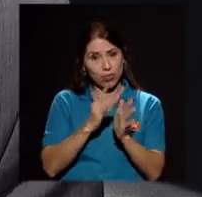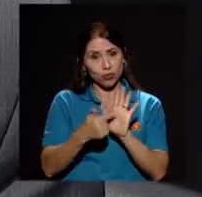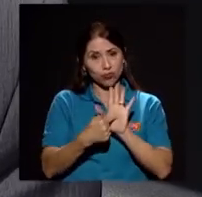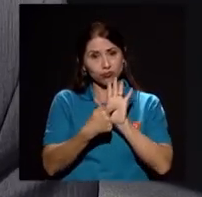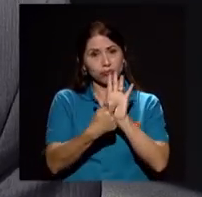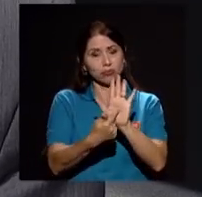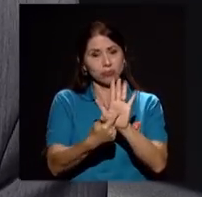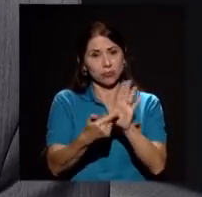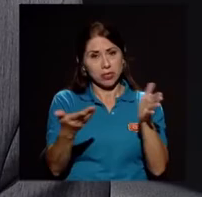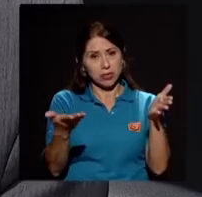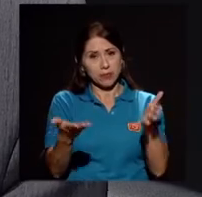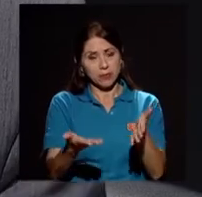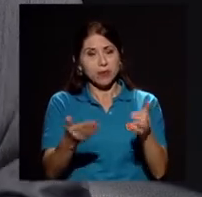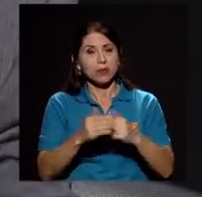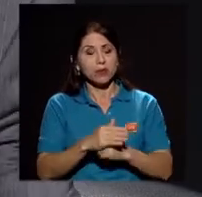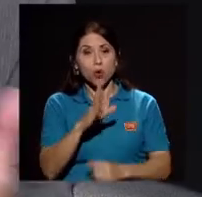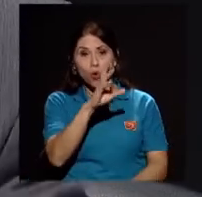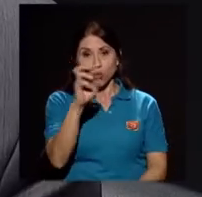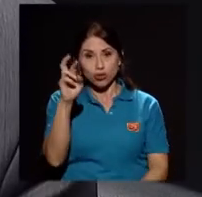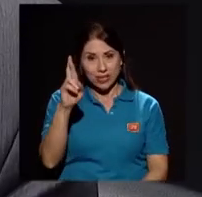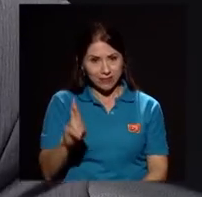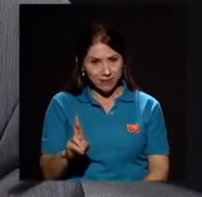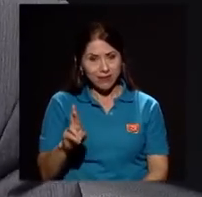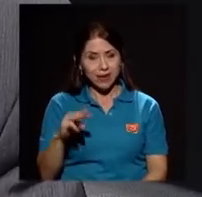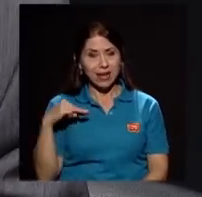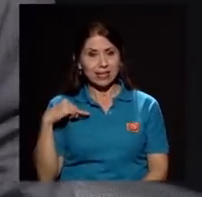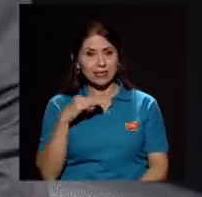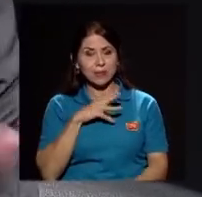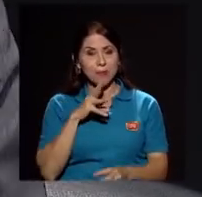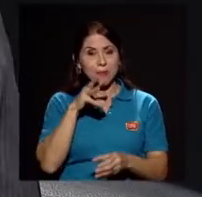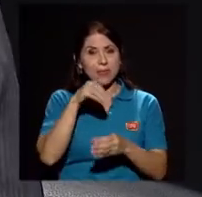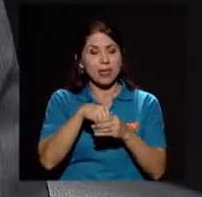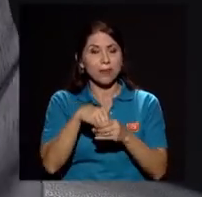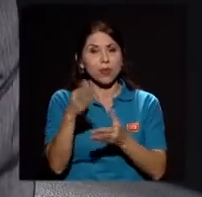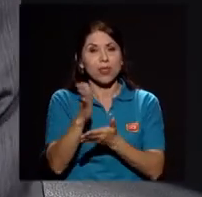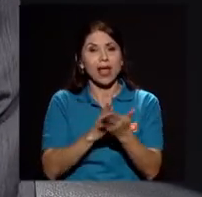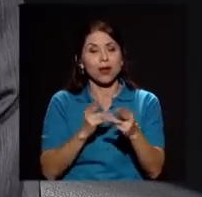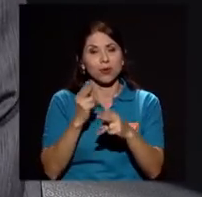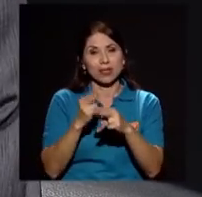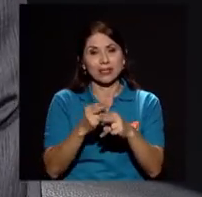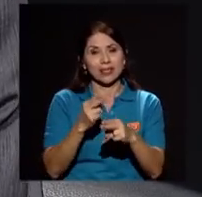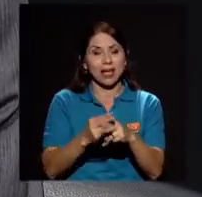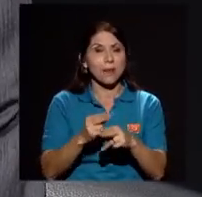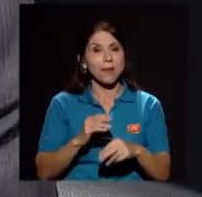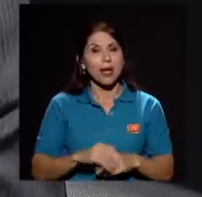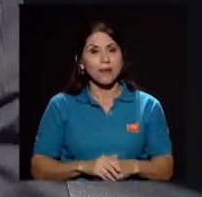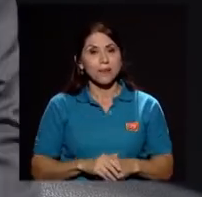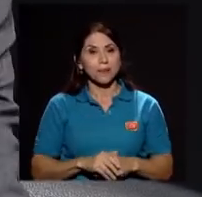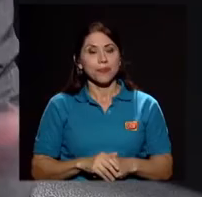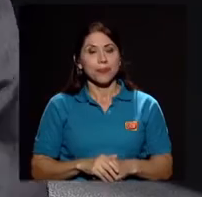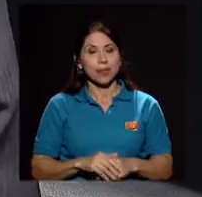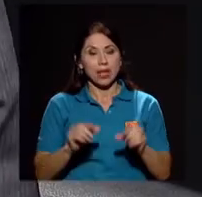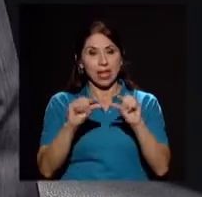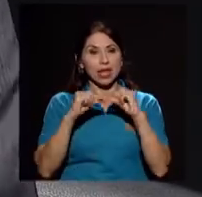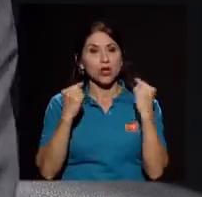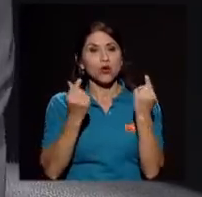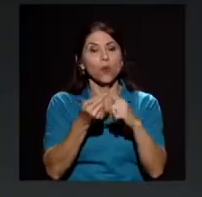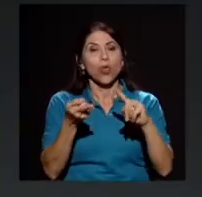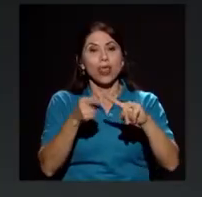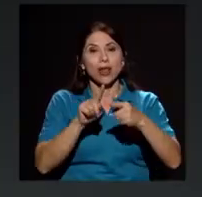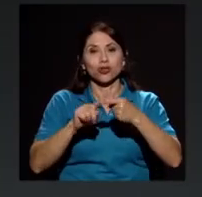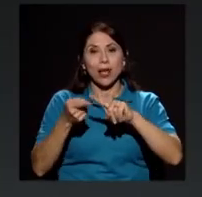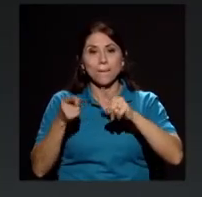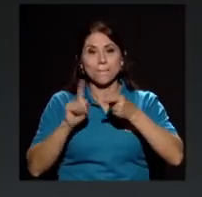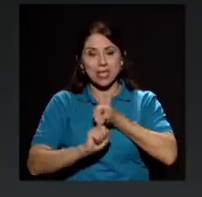rica es tiempo de lo que se llama el grupo de los amigos de